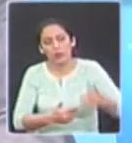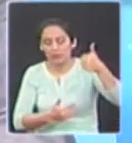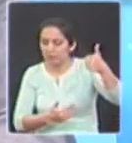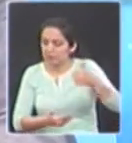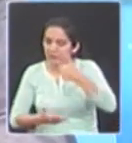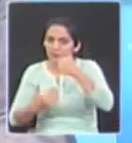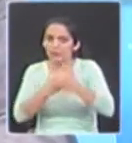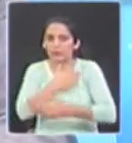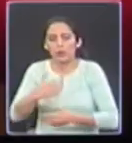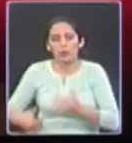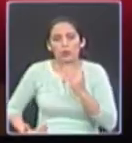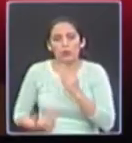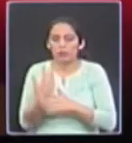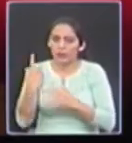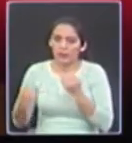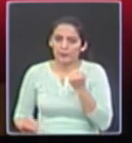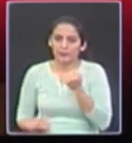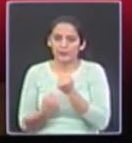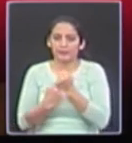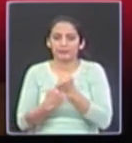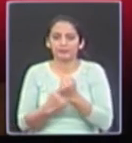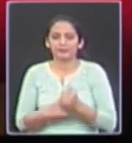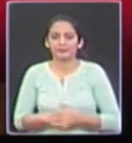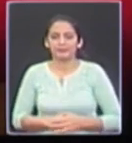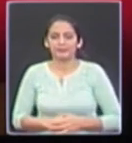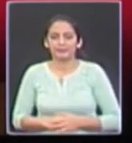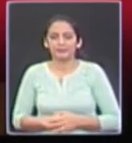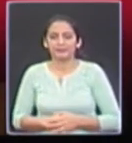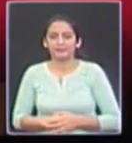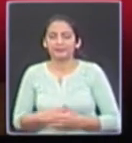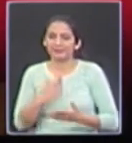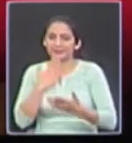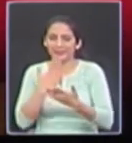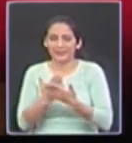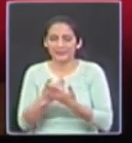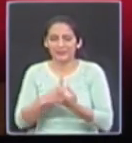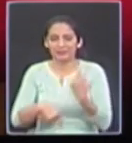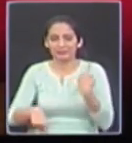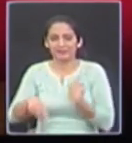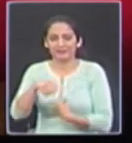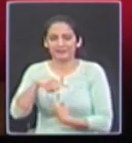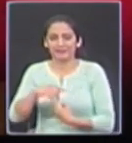Gracias, economista. El economista Andrés Robalino, presidente de la Cámara de Industrias de Cuenca. Hacemos una pausa. Ya volvemos.